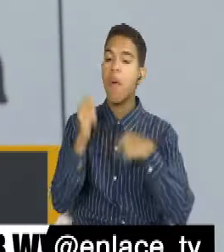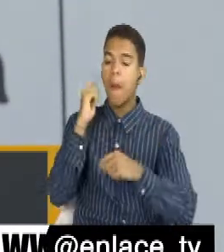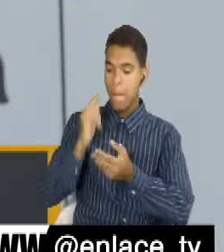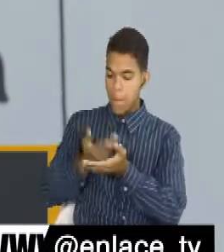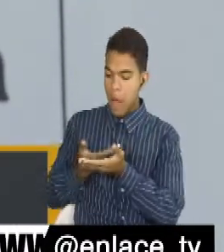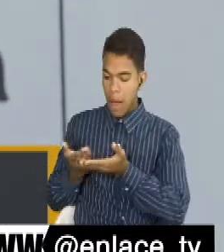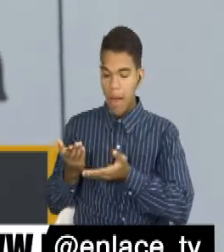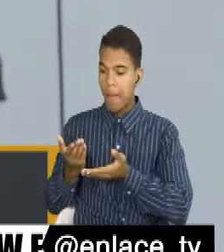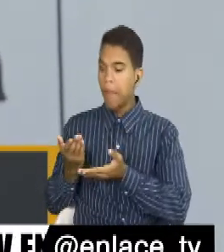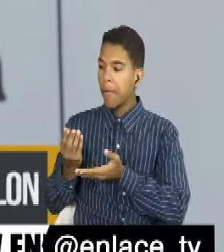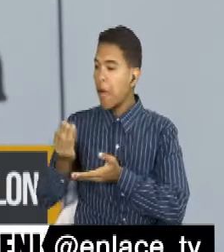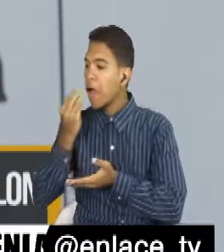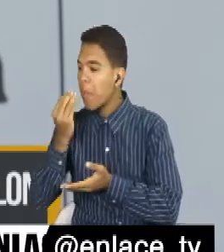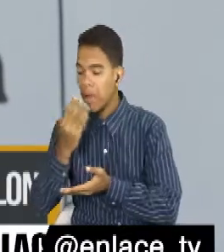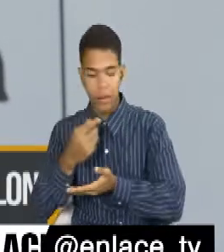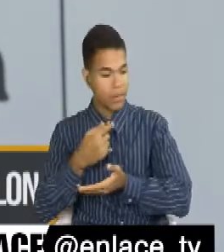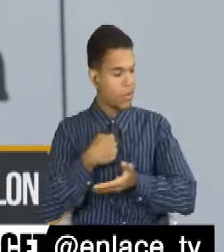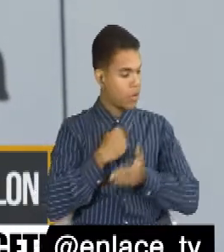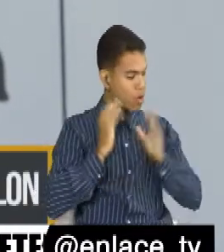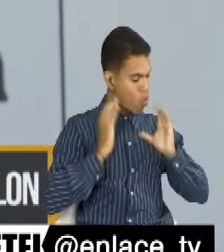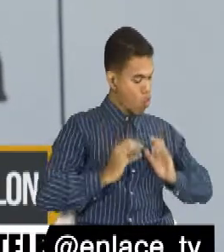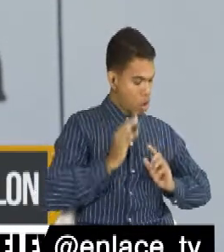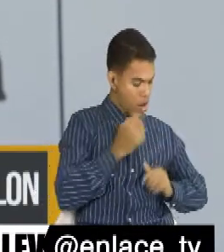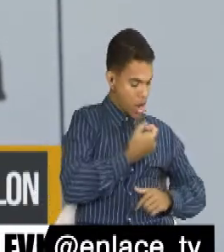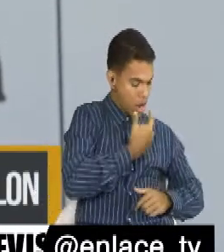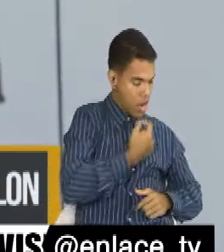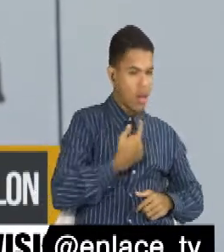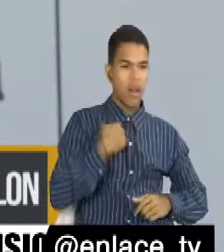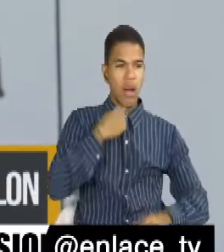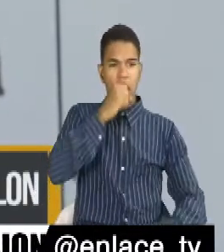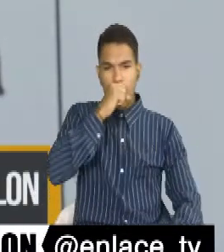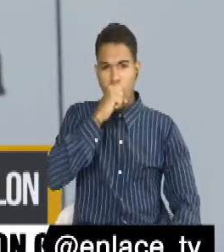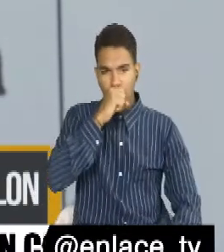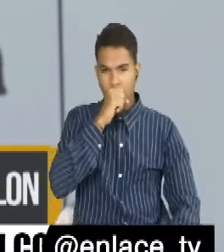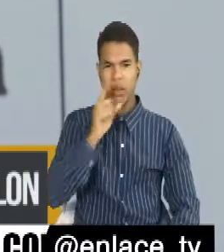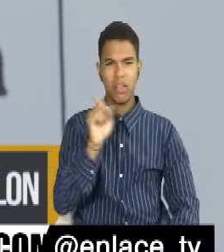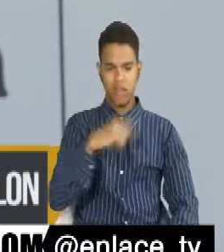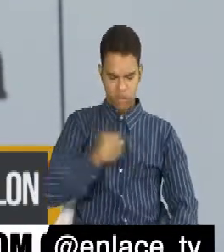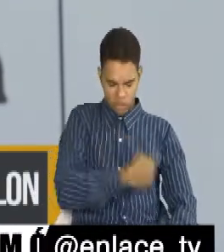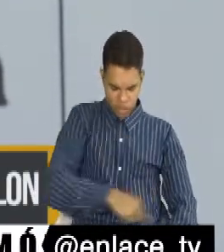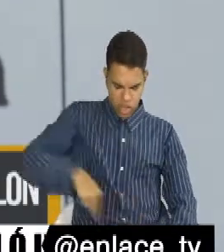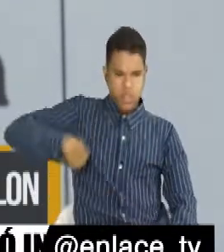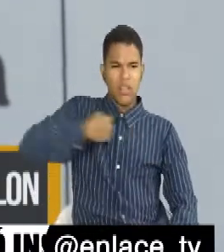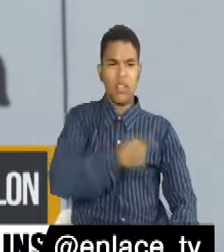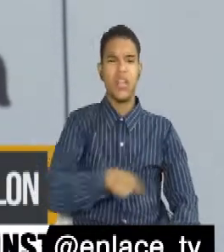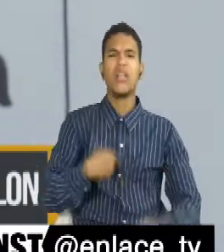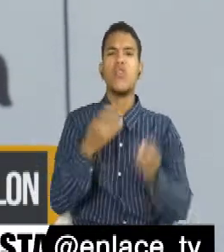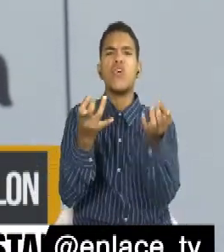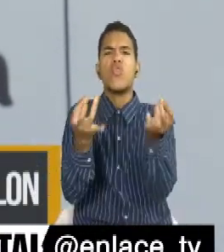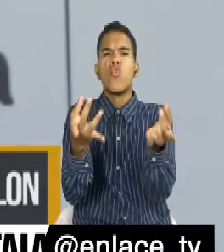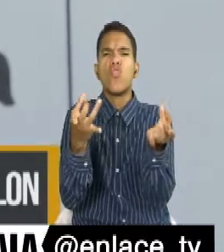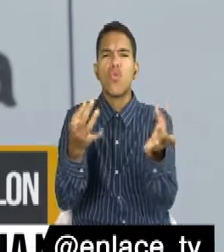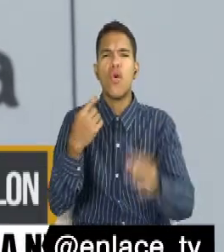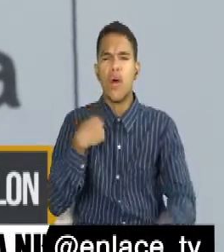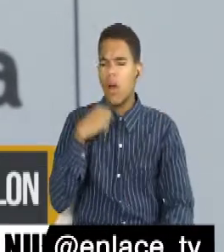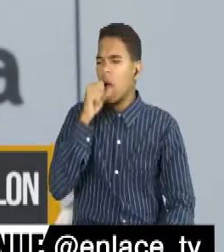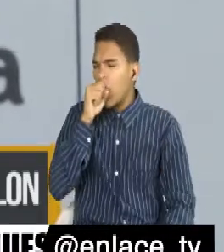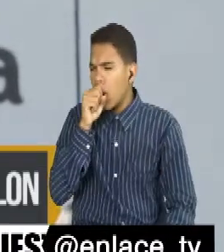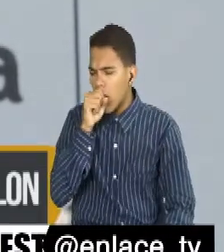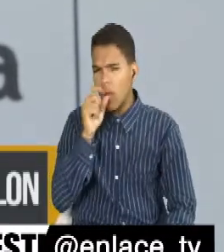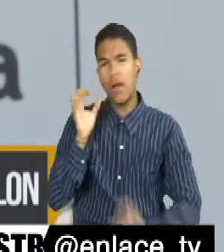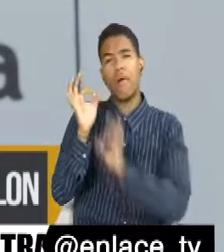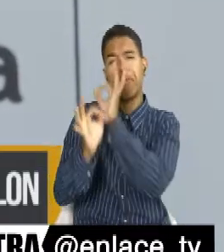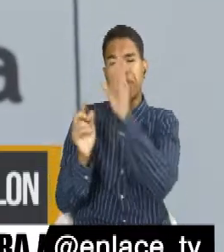yo pues no puedo toser porque me duele todo el estómago. Entonces yo me tengo que cuidar de la tos, de una gripa bien berraca que me dé,